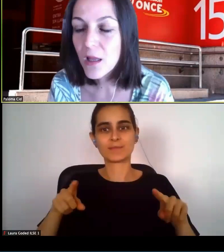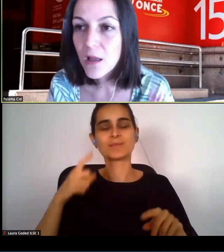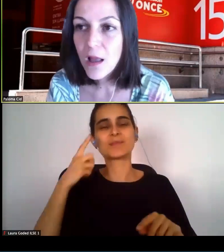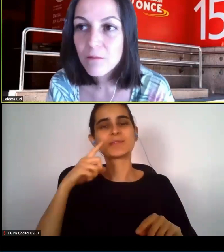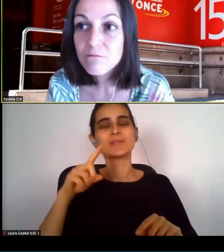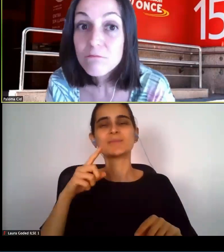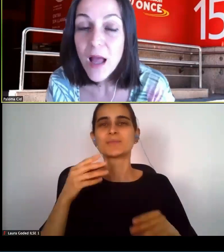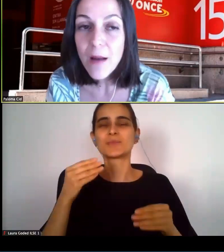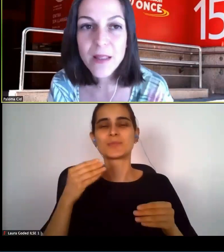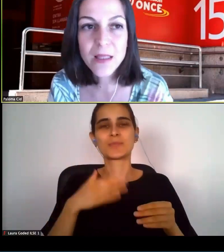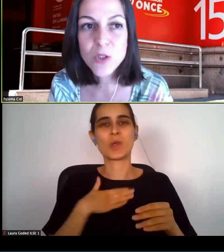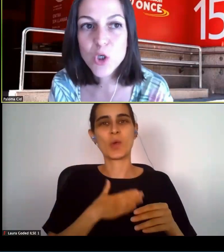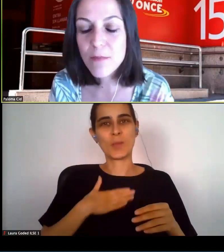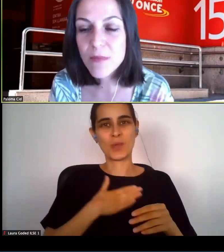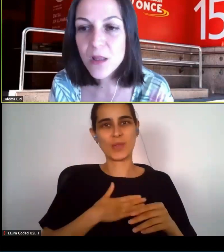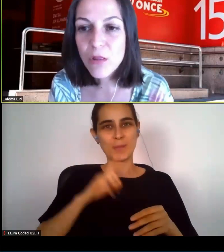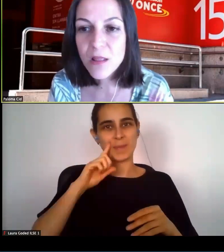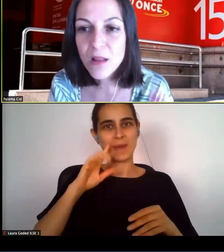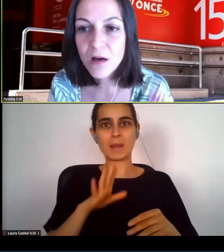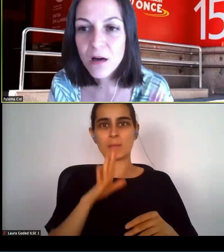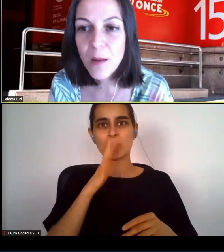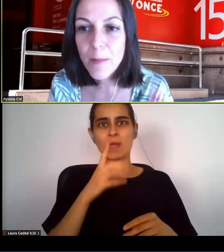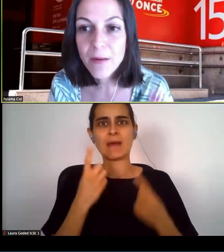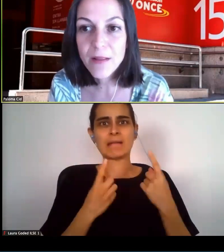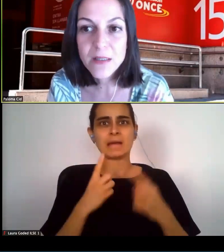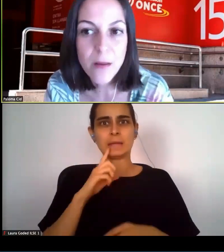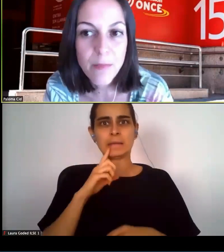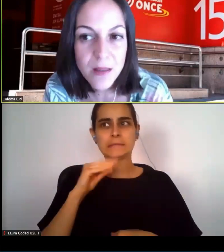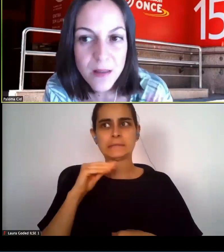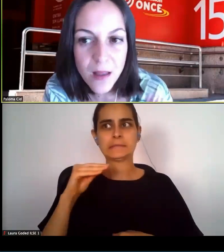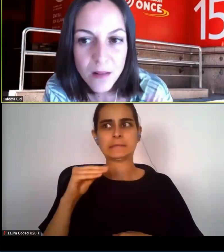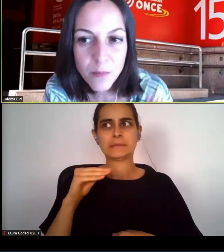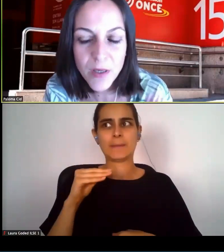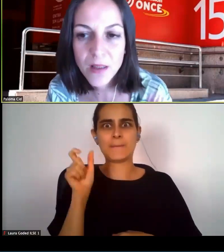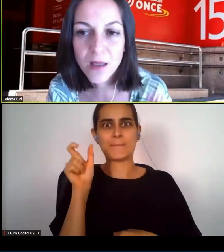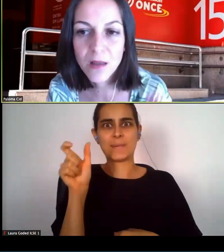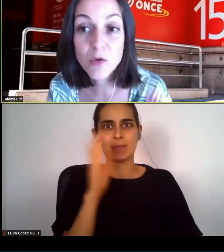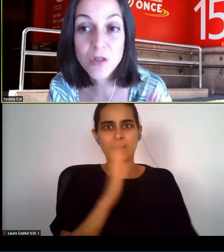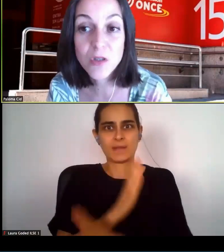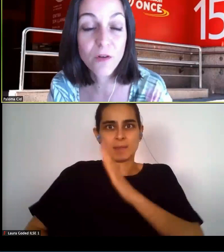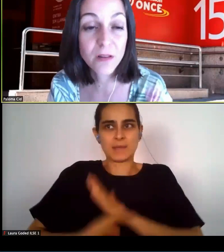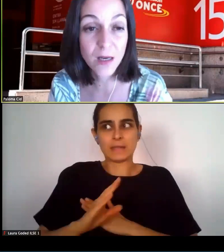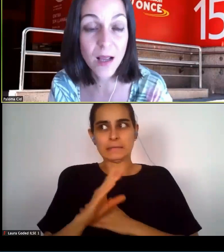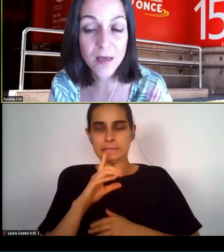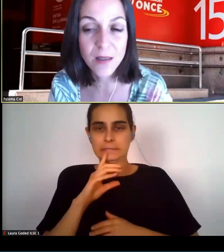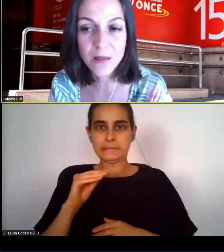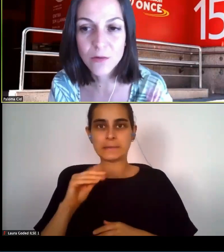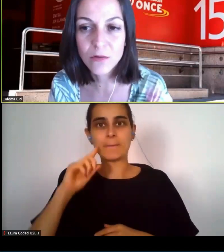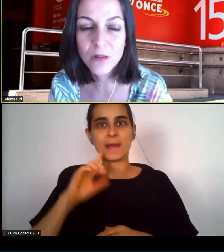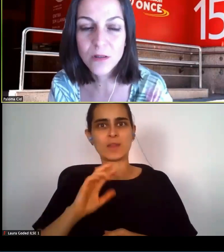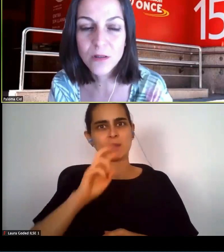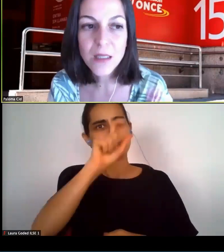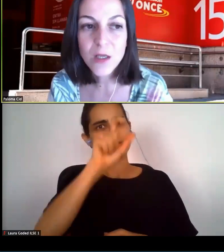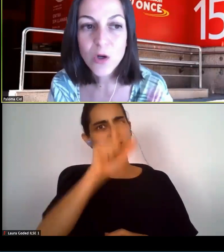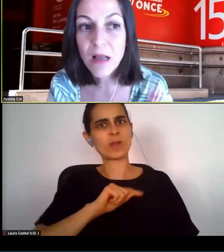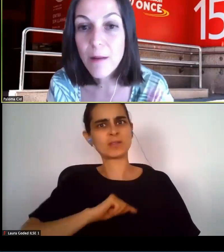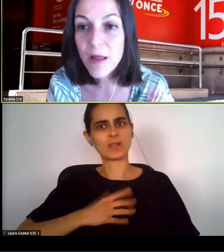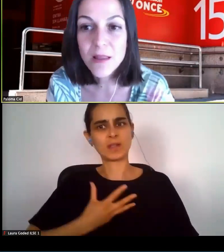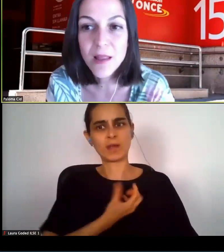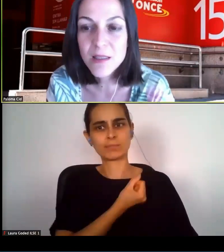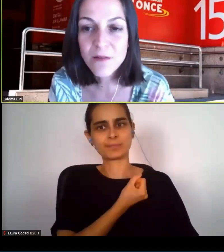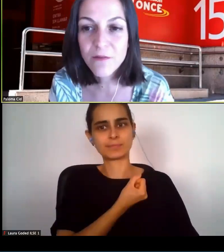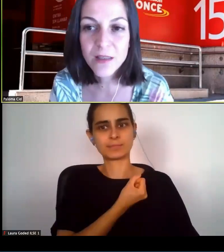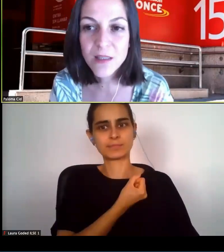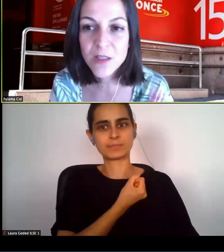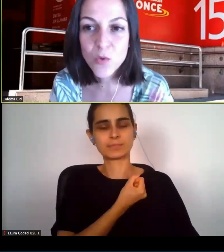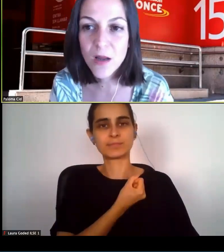porque a veces nos da miedo decir la palabra discapacidad, parece que vamos a ofender a alguien, ¿no? Y lo de